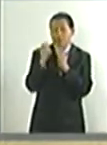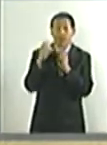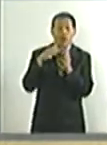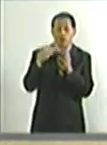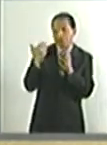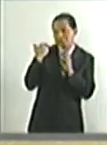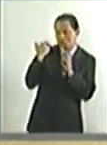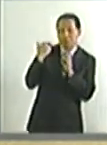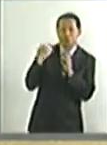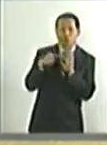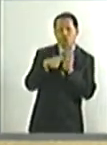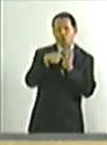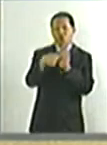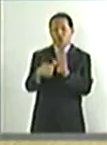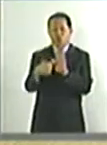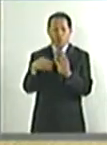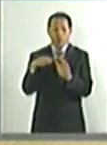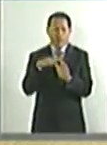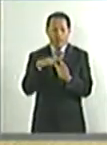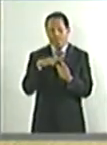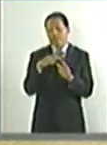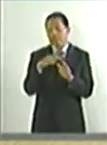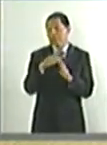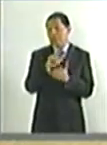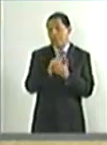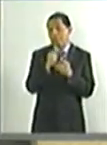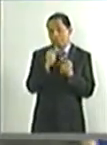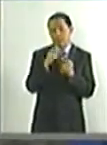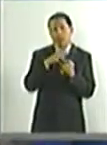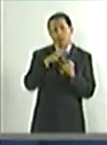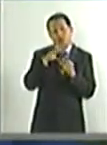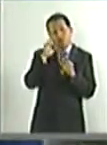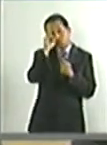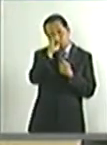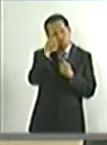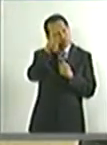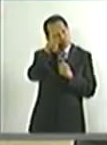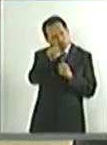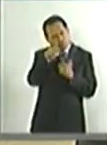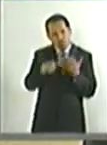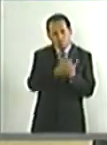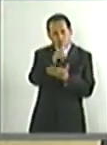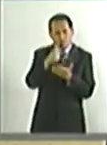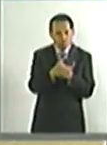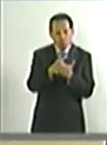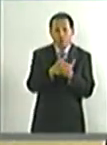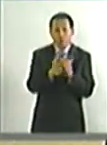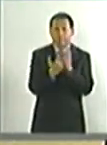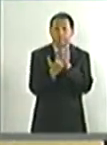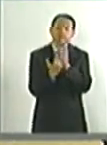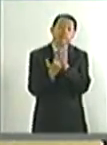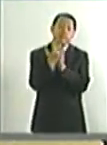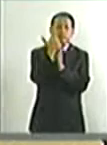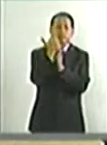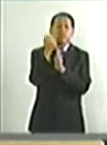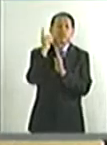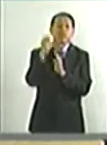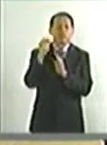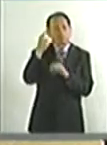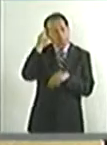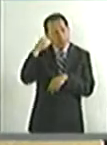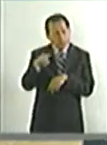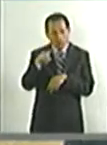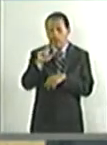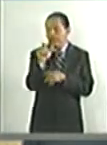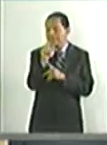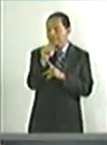reciente sobre delitos de alto impacto del Observatorio Nacional Ciudadano, se registró un aumento en los casos de extorsión